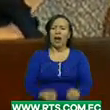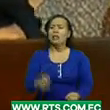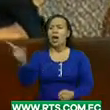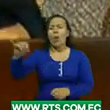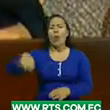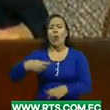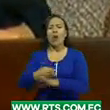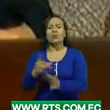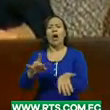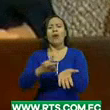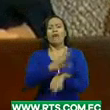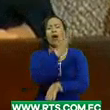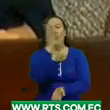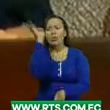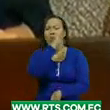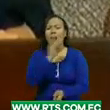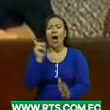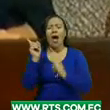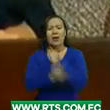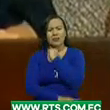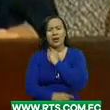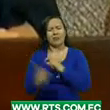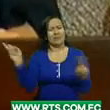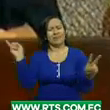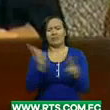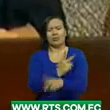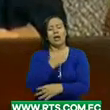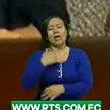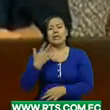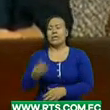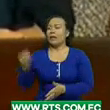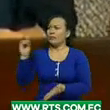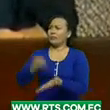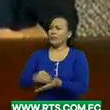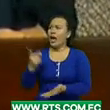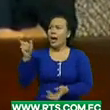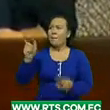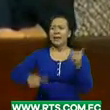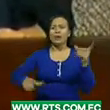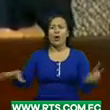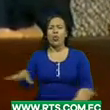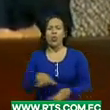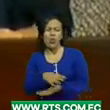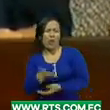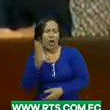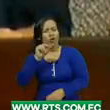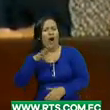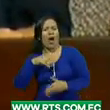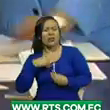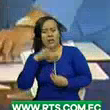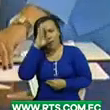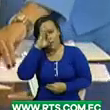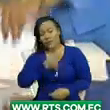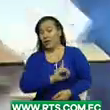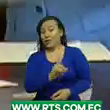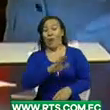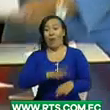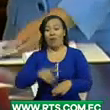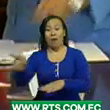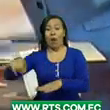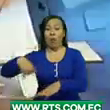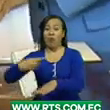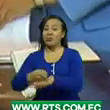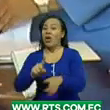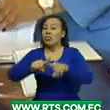haber nunca ha recibido una sentencia es gravísimo porque pone en duda nuestra confianza en la administración de justicia asimismo se